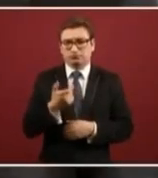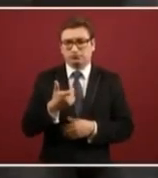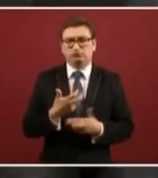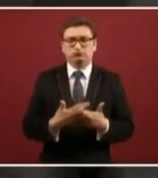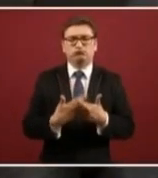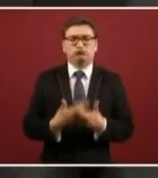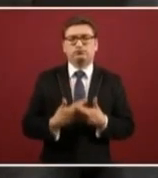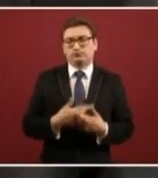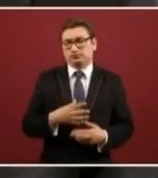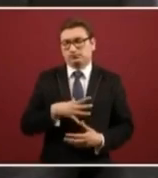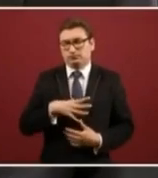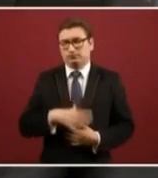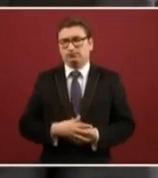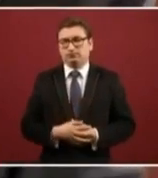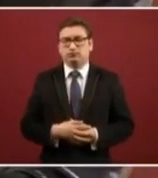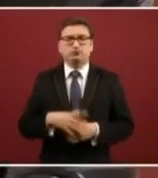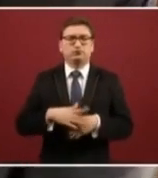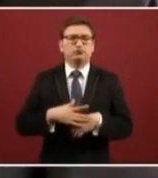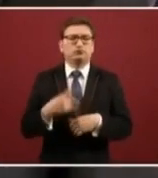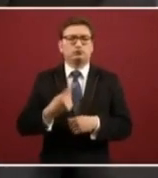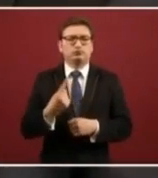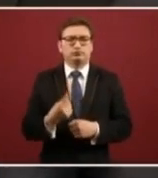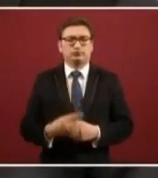austeridad. Porque